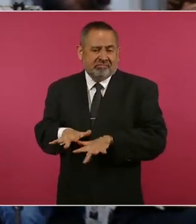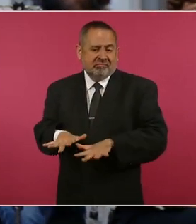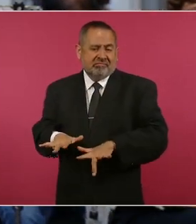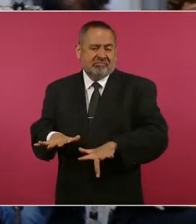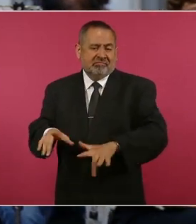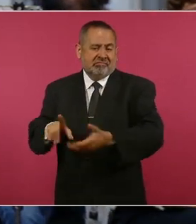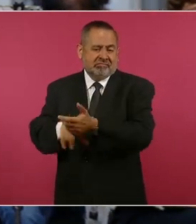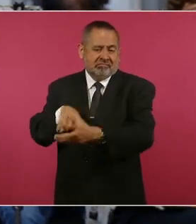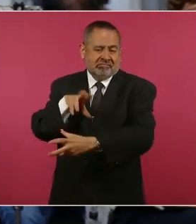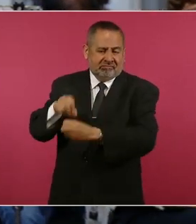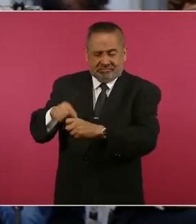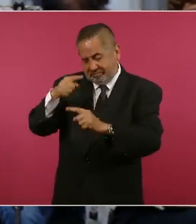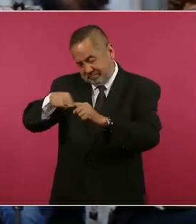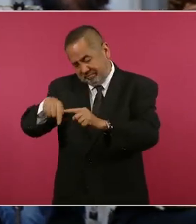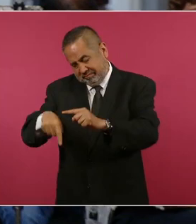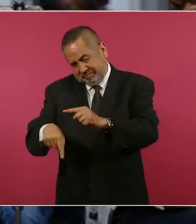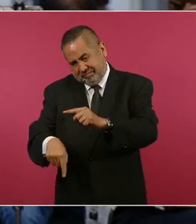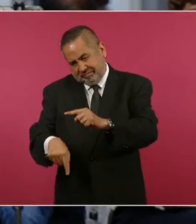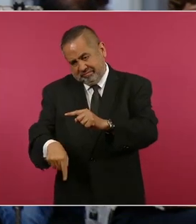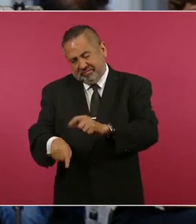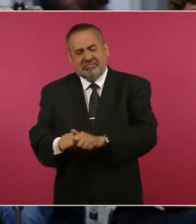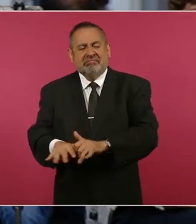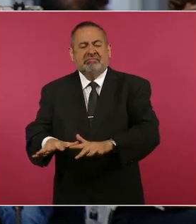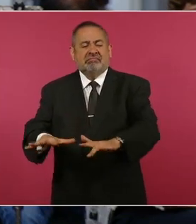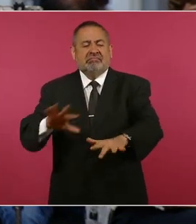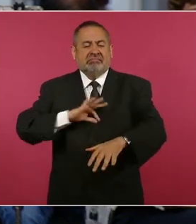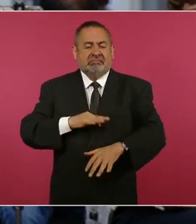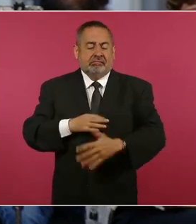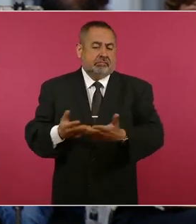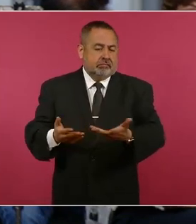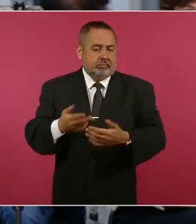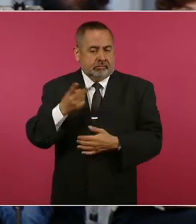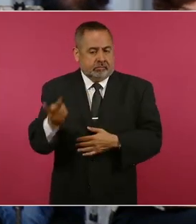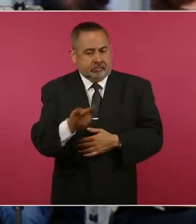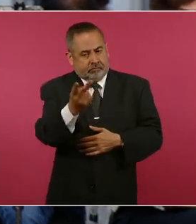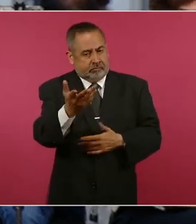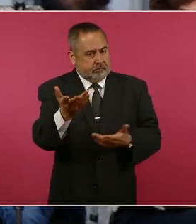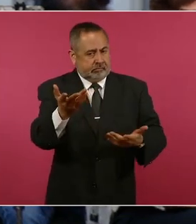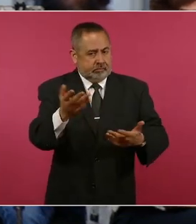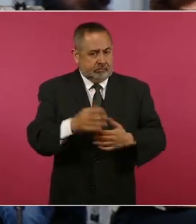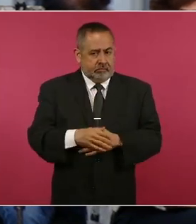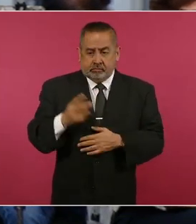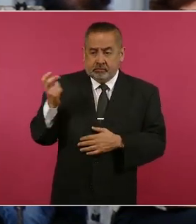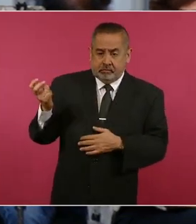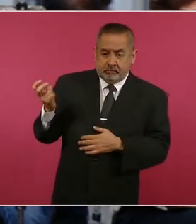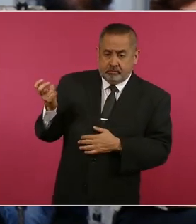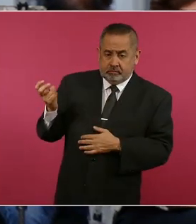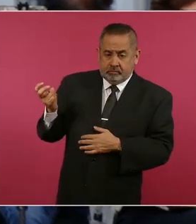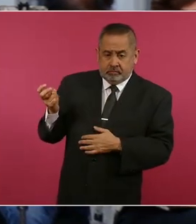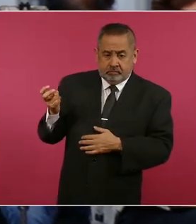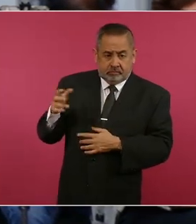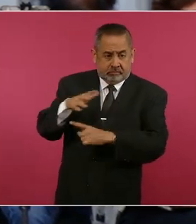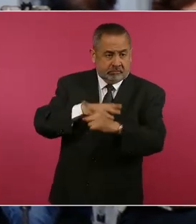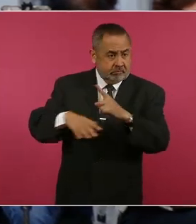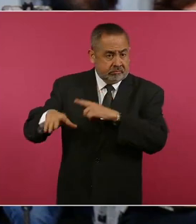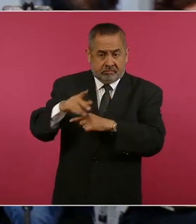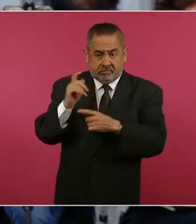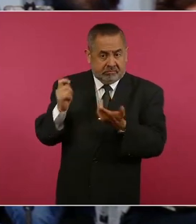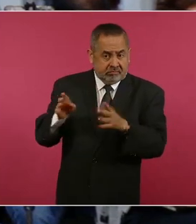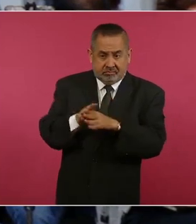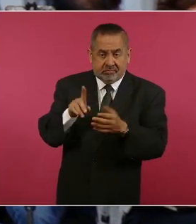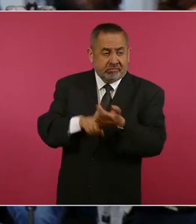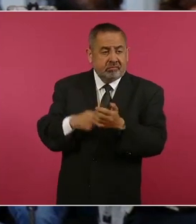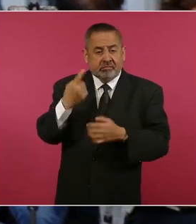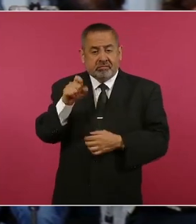acuífero, al nivel subterráneo del agua. Entonces, la pregunta es, este es el legado ambiental de su gobierno, o sea, hay por lo